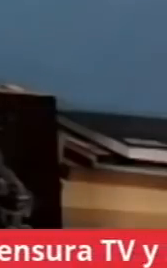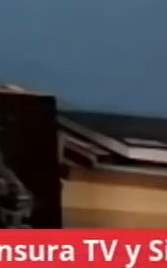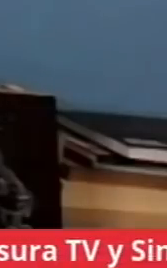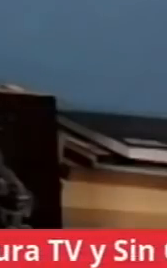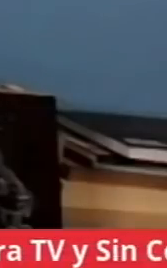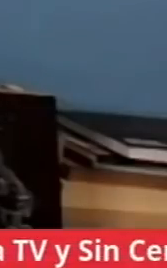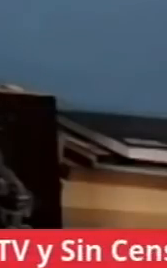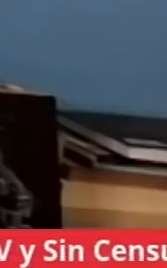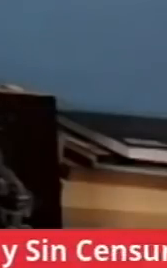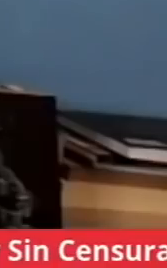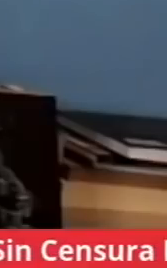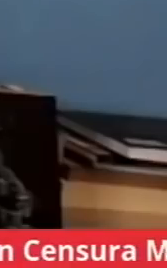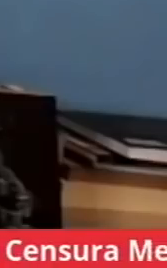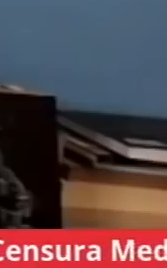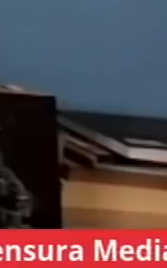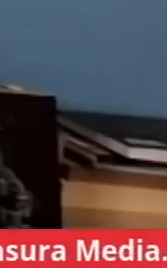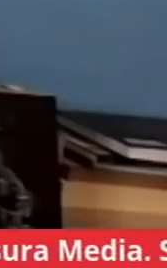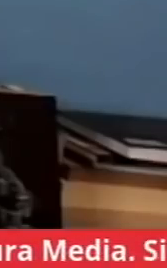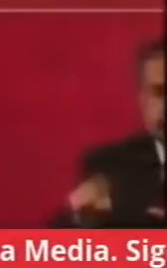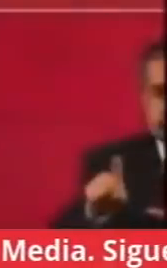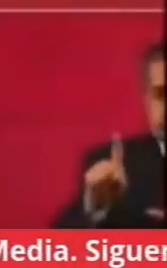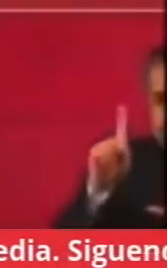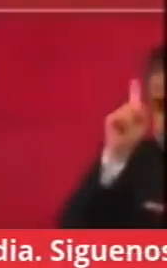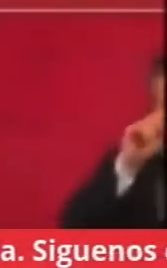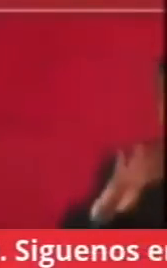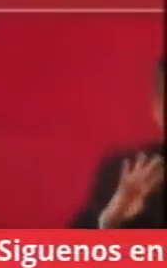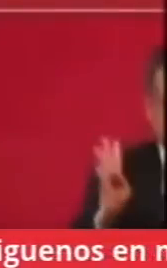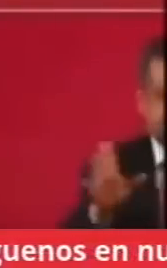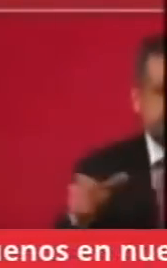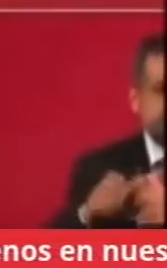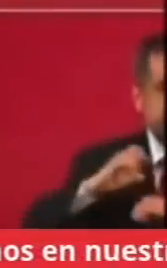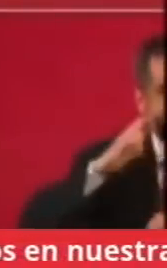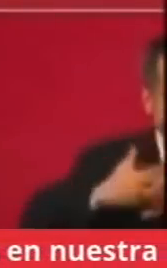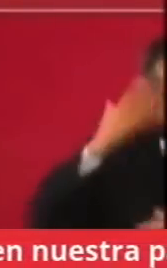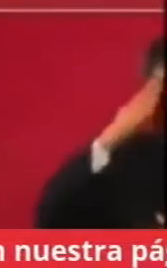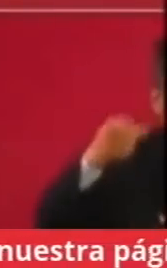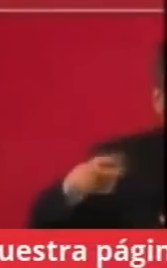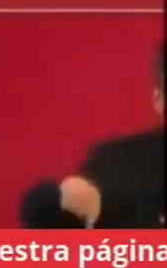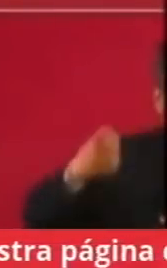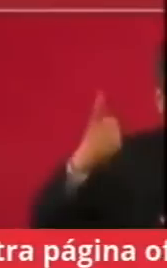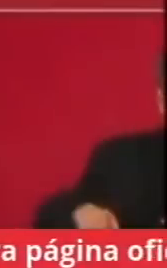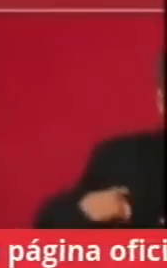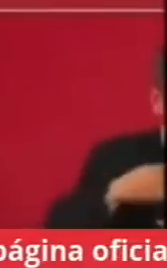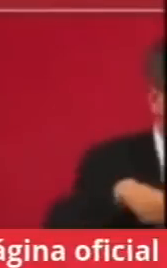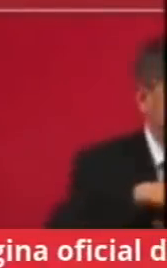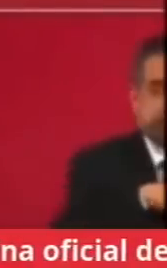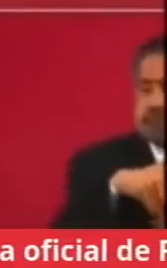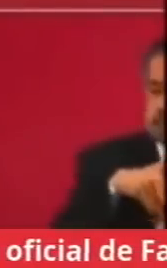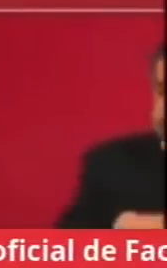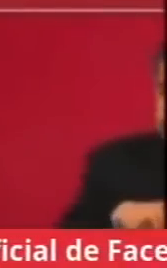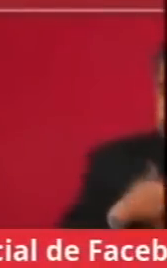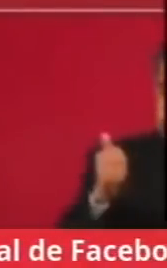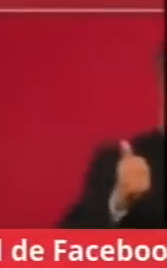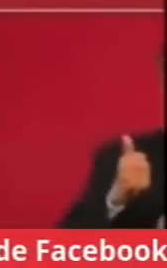pocas horas que sale el secretario de Educación, alguien muy ligado a la administración de Ernesto Zedillo, alguien que lleva